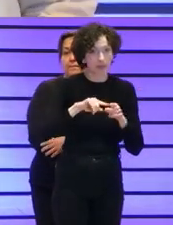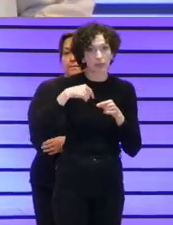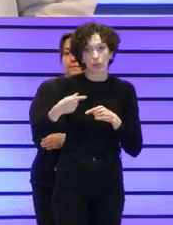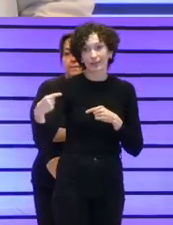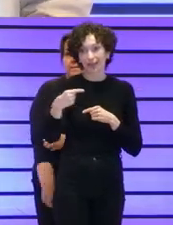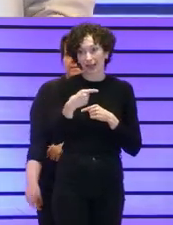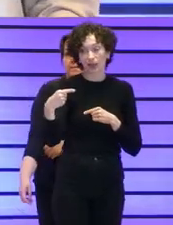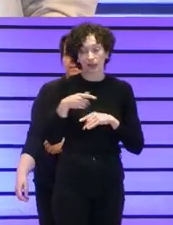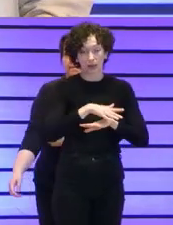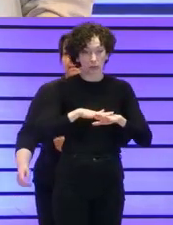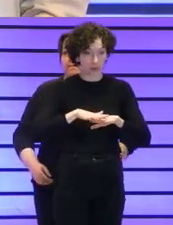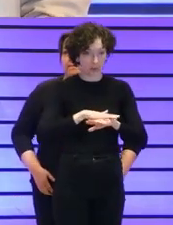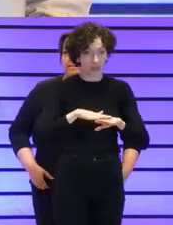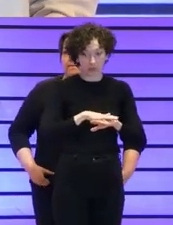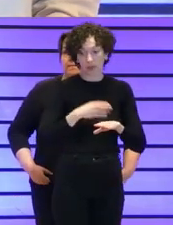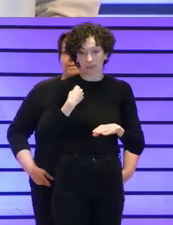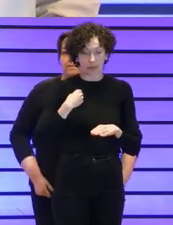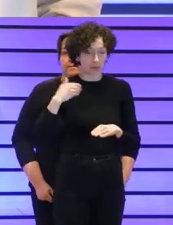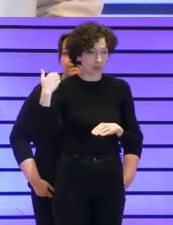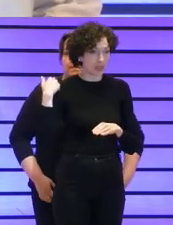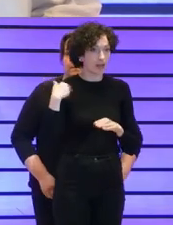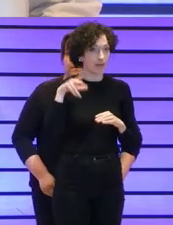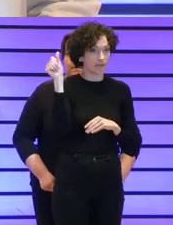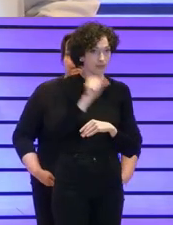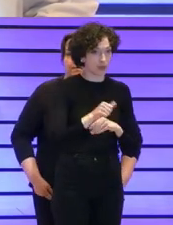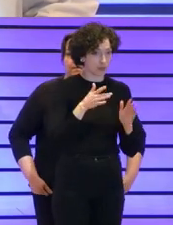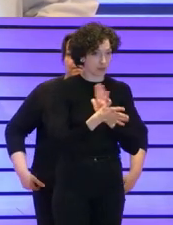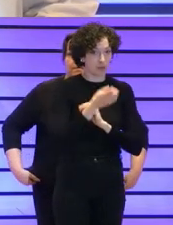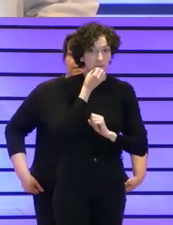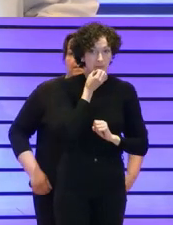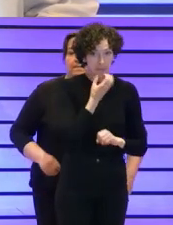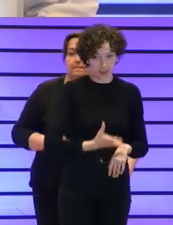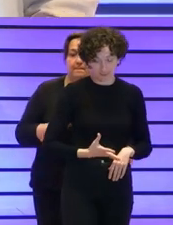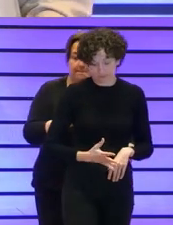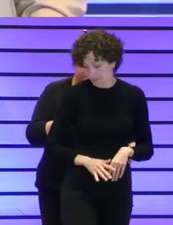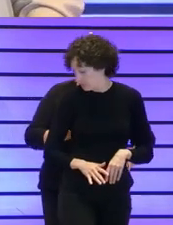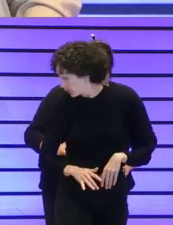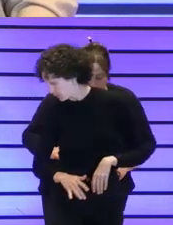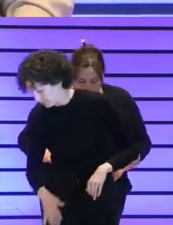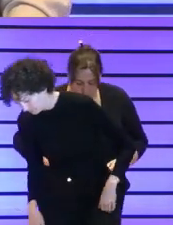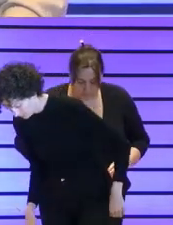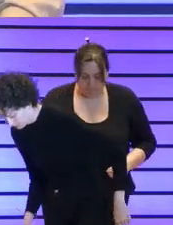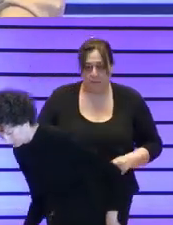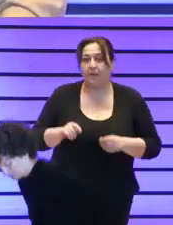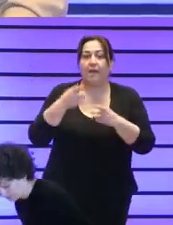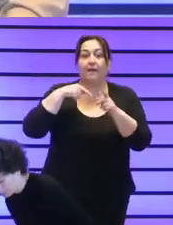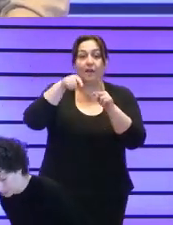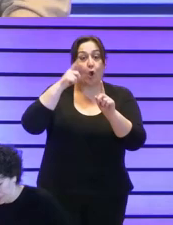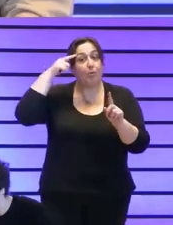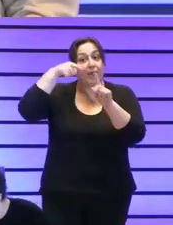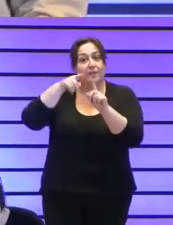de gobierno, que se ha explicado muy bien en el vídeo, ¿no? Que es cómo conseguimos la